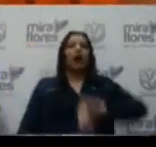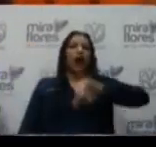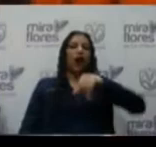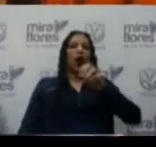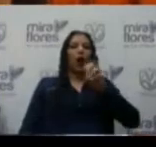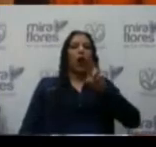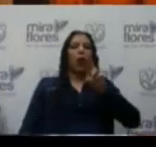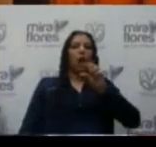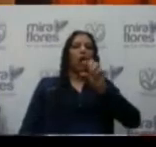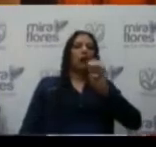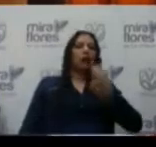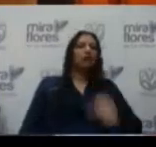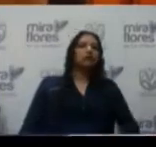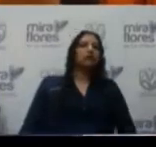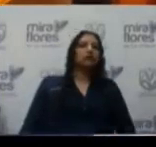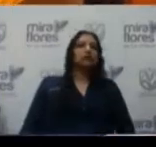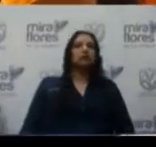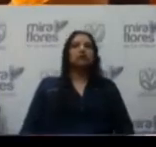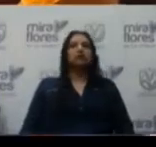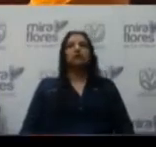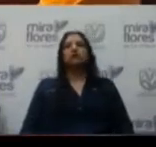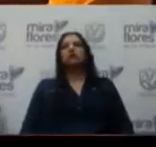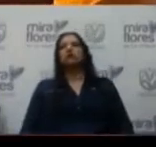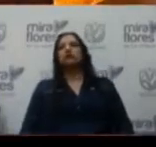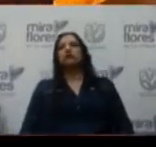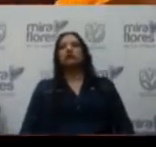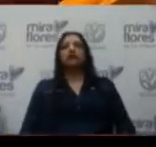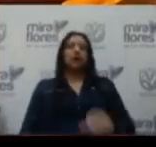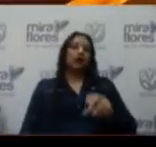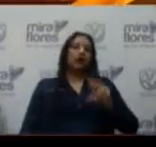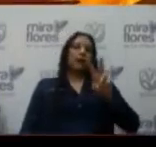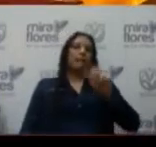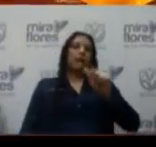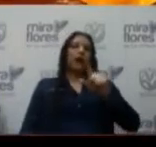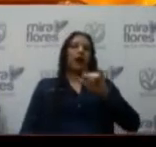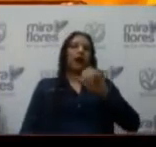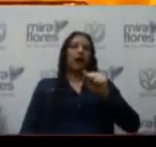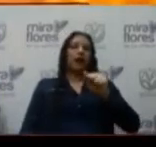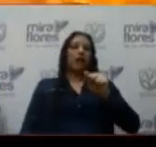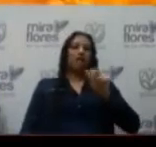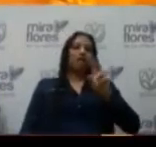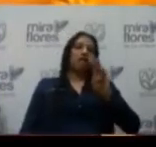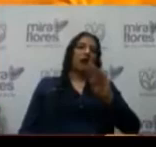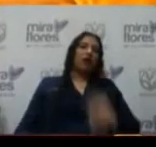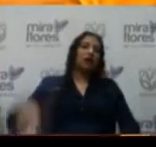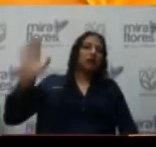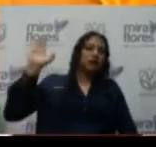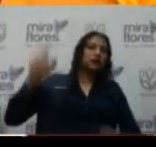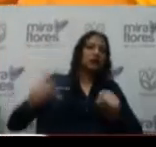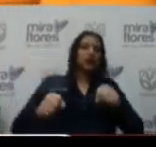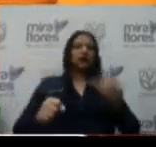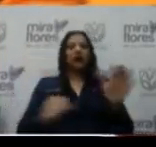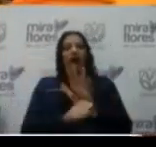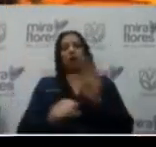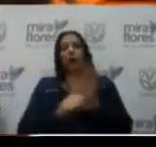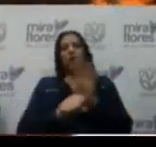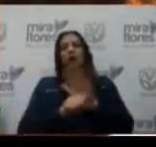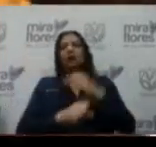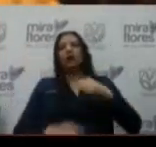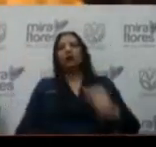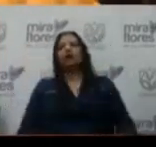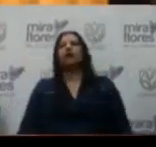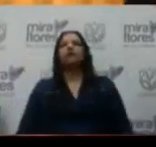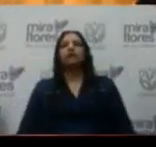de Albertis González del Riego. Señora Valia Barak Pastor. Presente. Al quórum, señor alcalde. Con el